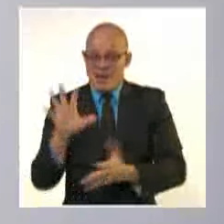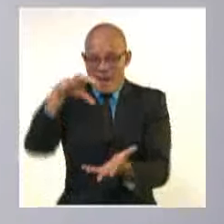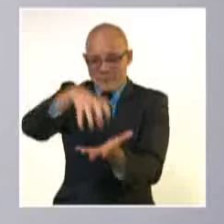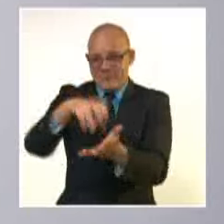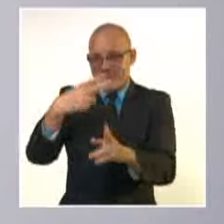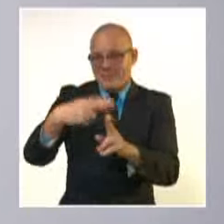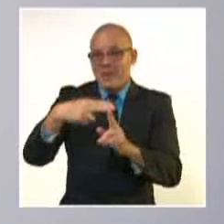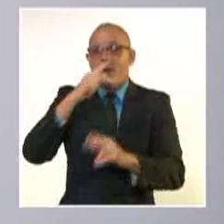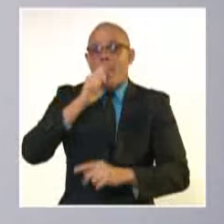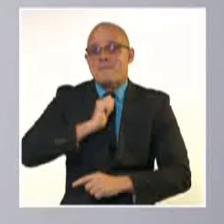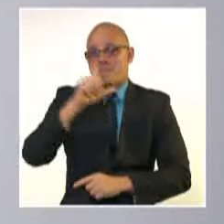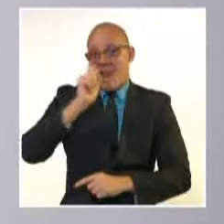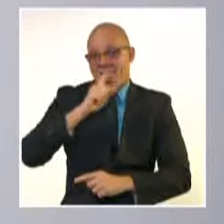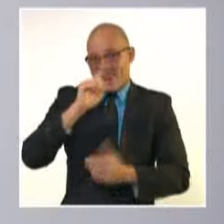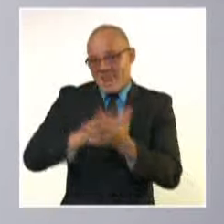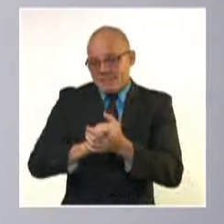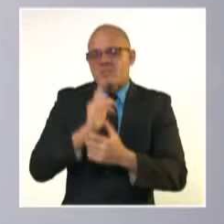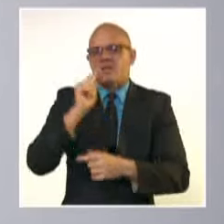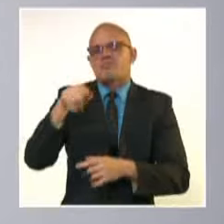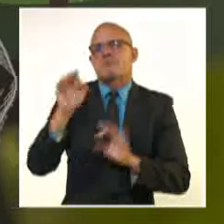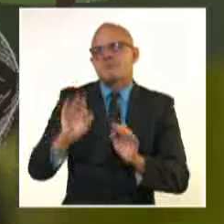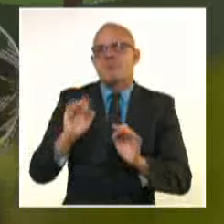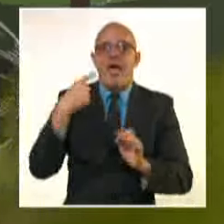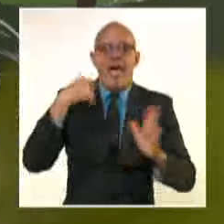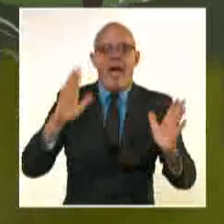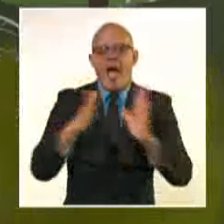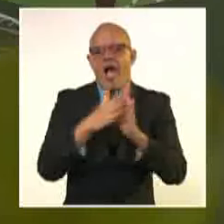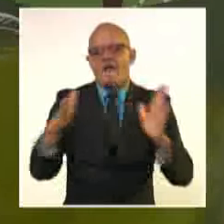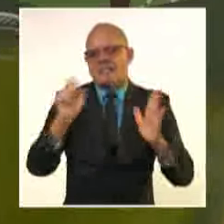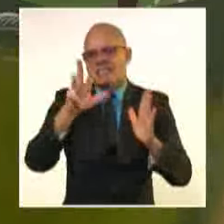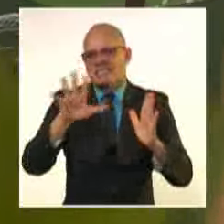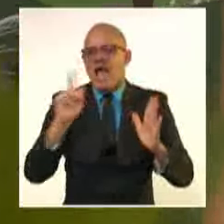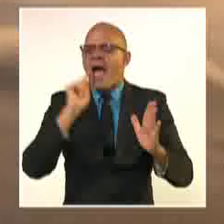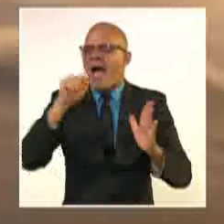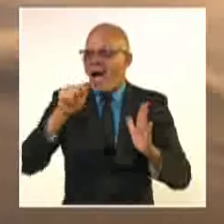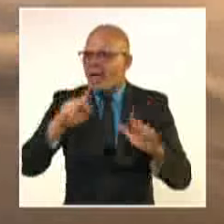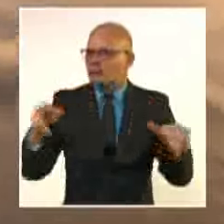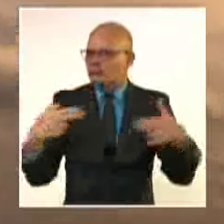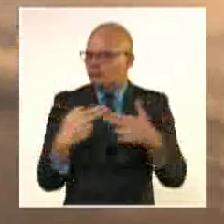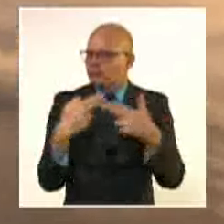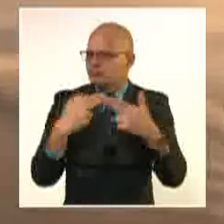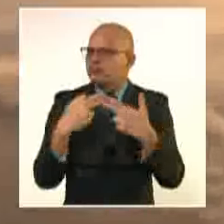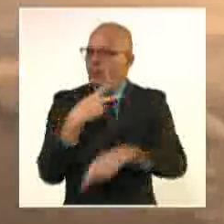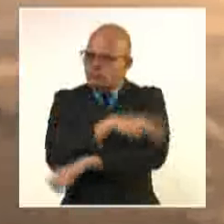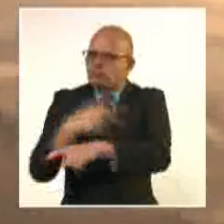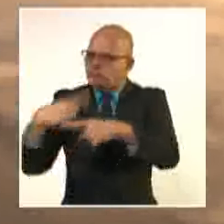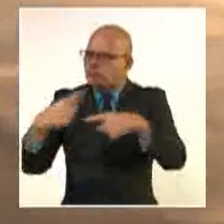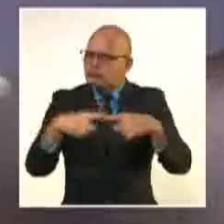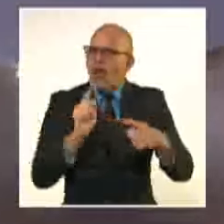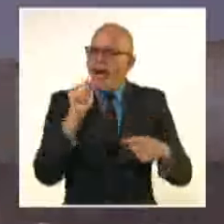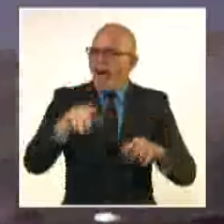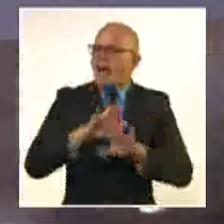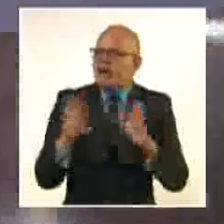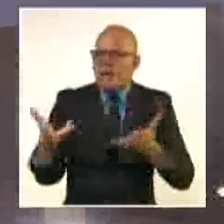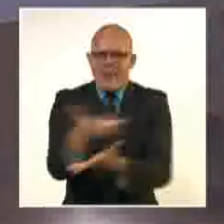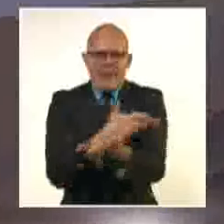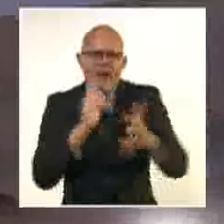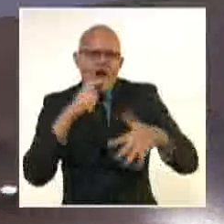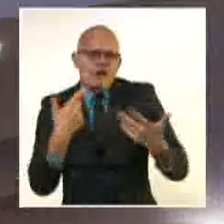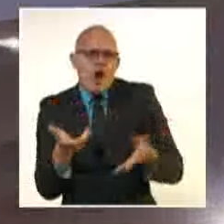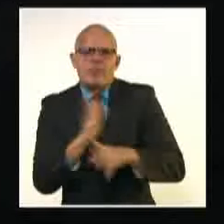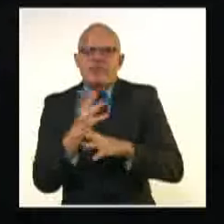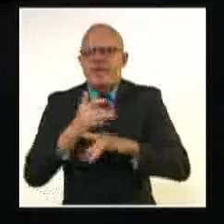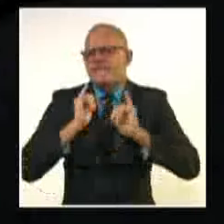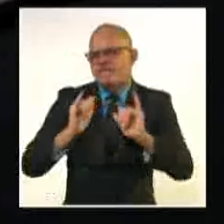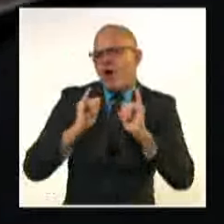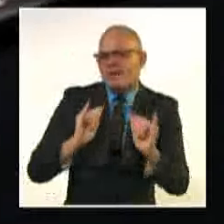eventos mundiales más importantes de 2025, tuvo entre sus novedades la inclusión de los debates en torno a la desinformación